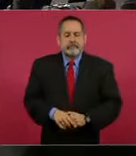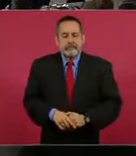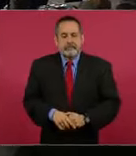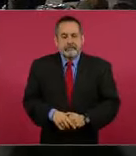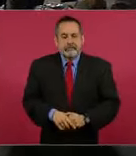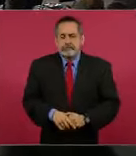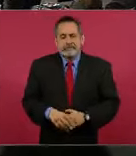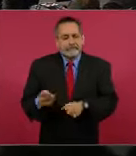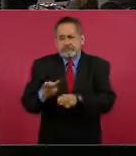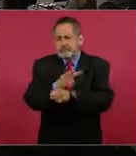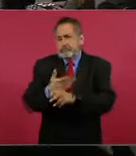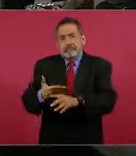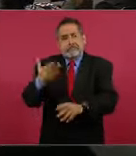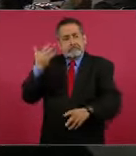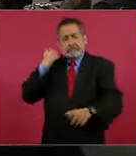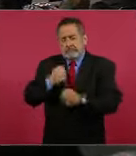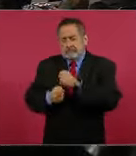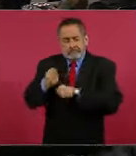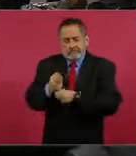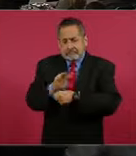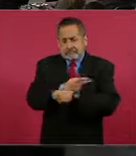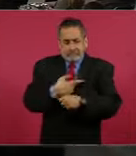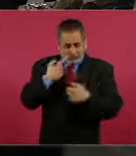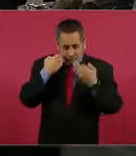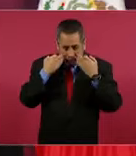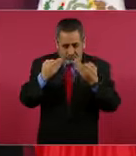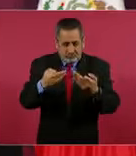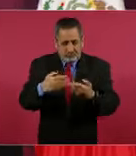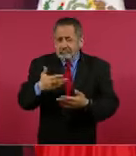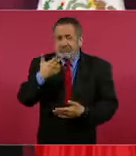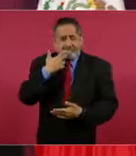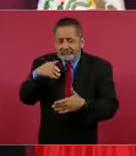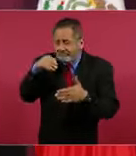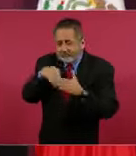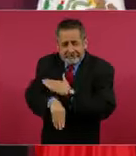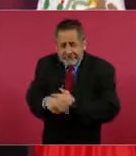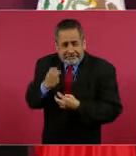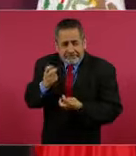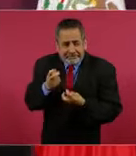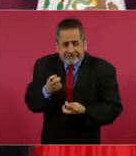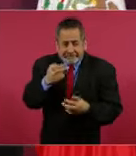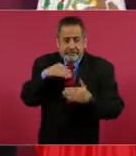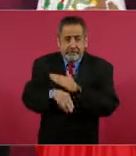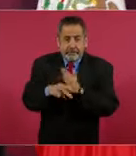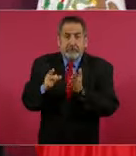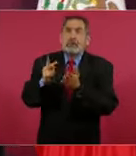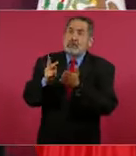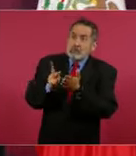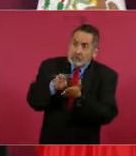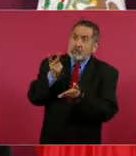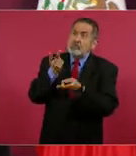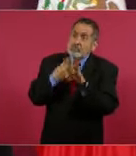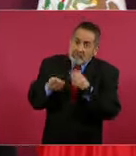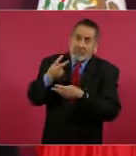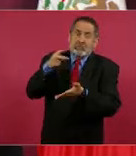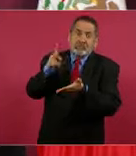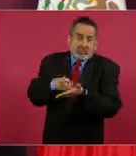Pero ya pasó muchísimo tiempo, ya se demostró que eso es un fracaso, y regresar otra vez a